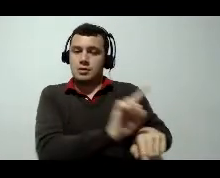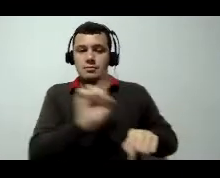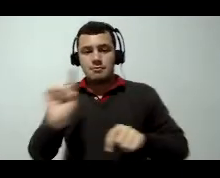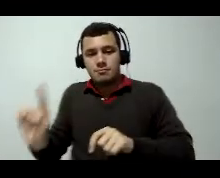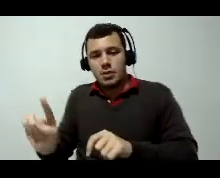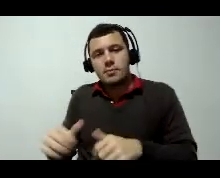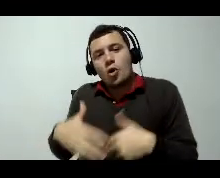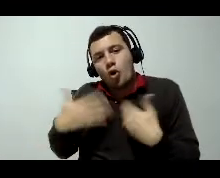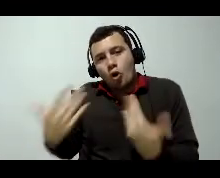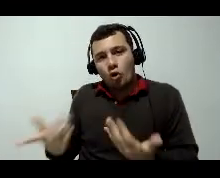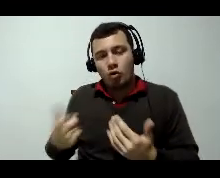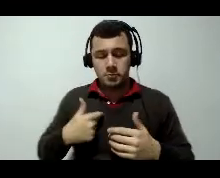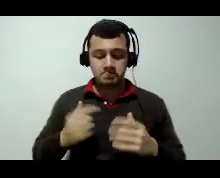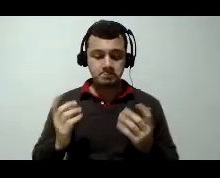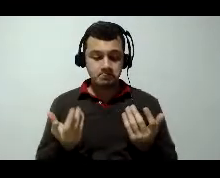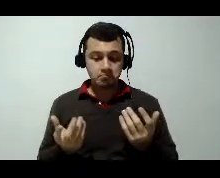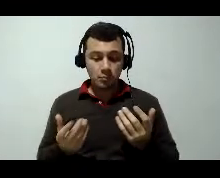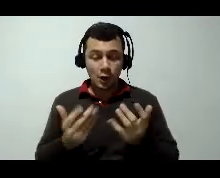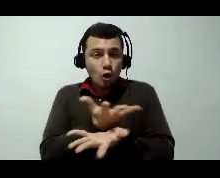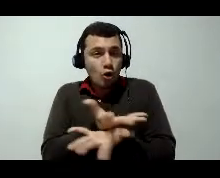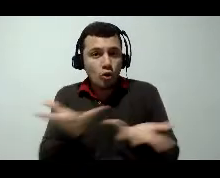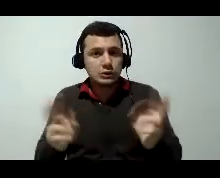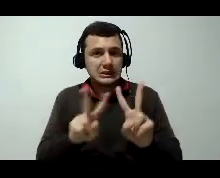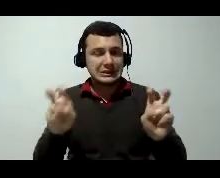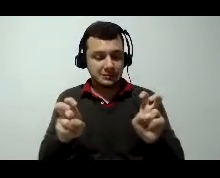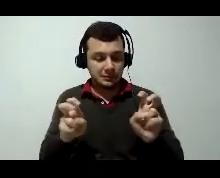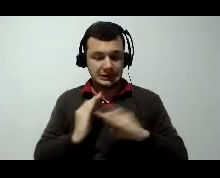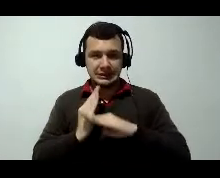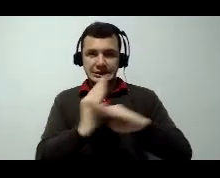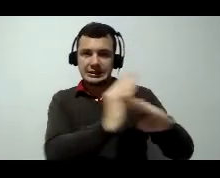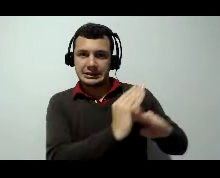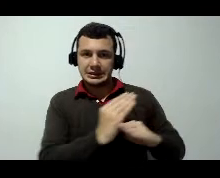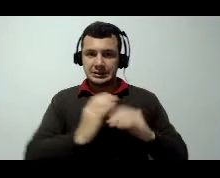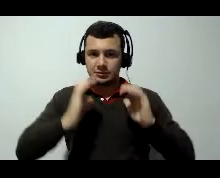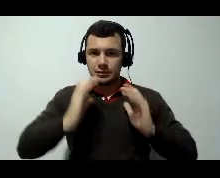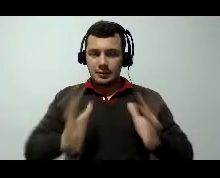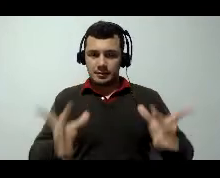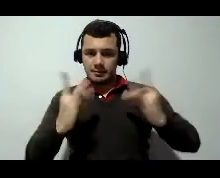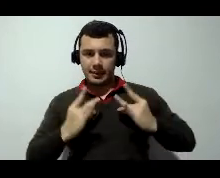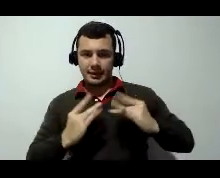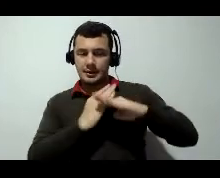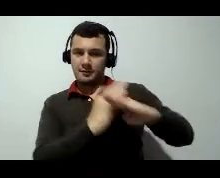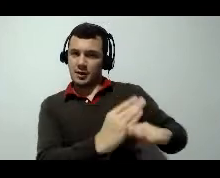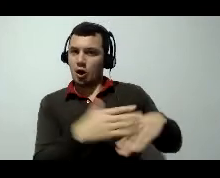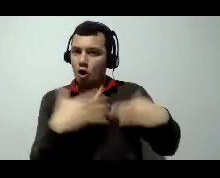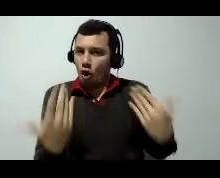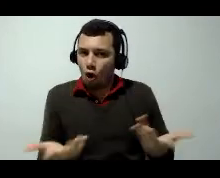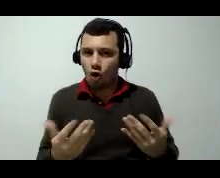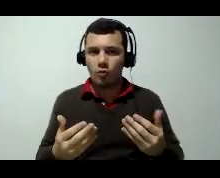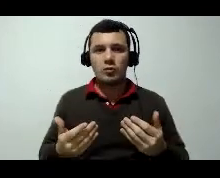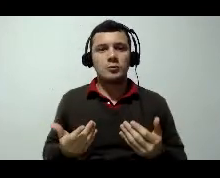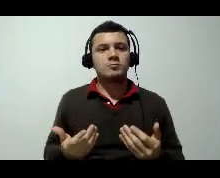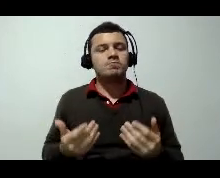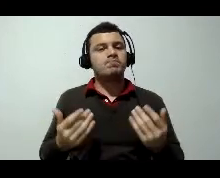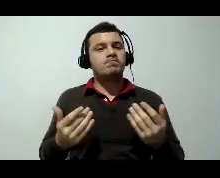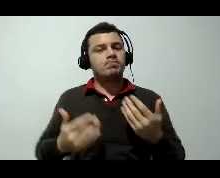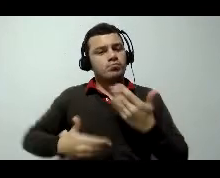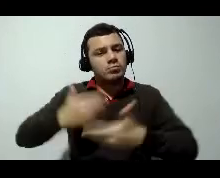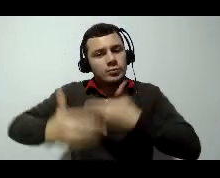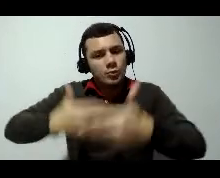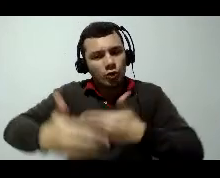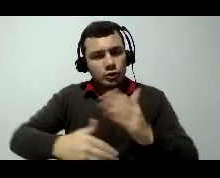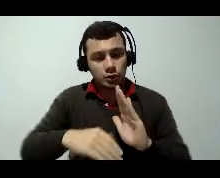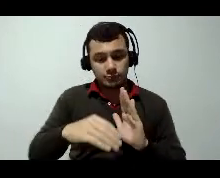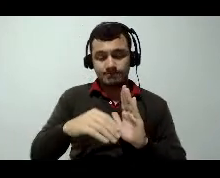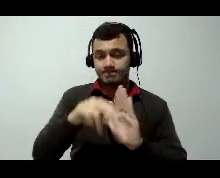aprovisionamiento y distribución de estos elementos de protección personal? Entonces, tengo en estos momentos definido un protocolo y en ese protocolo